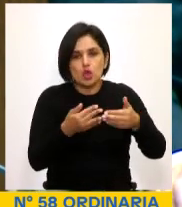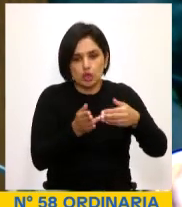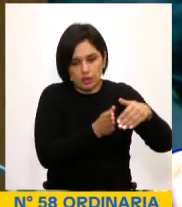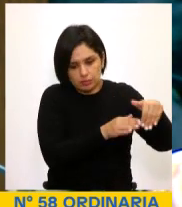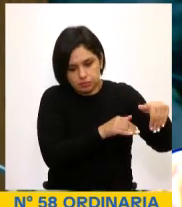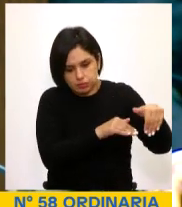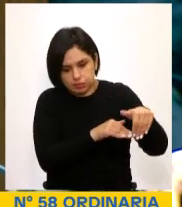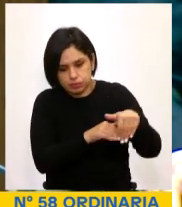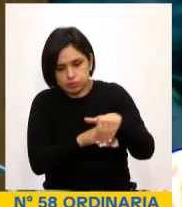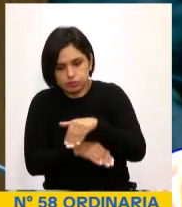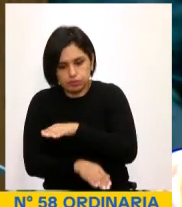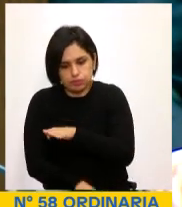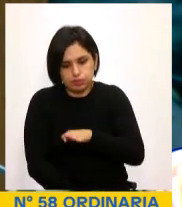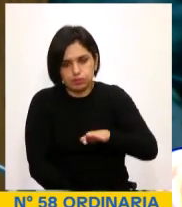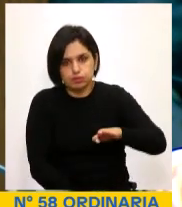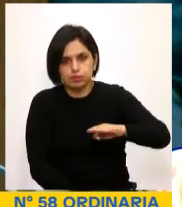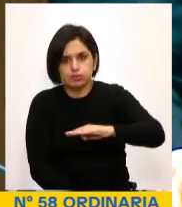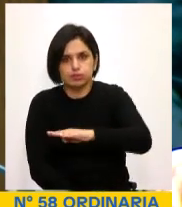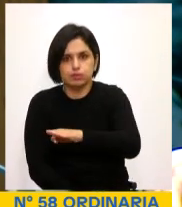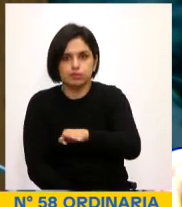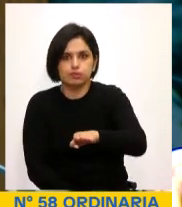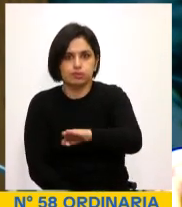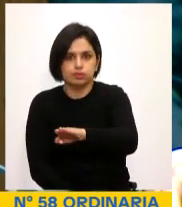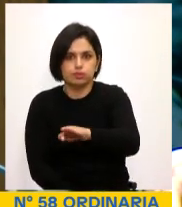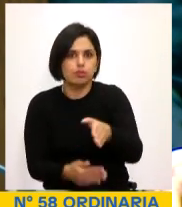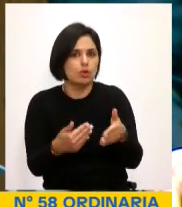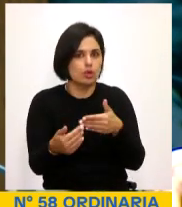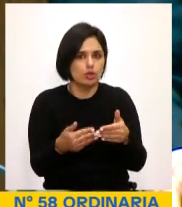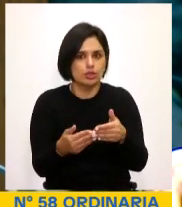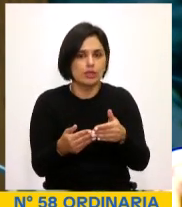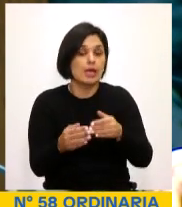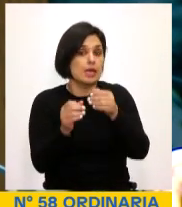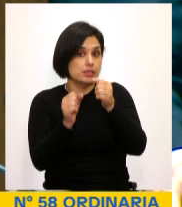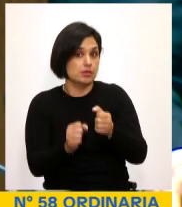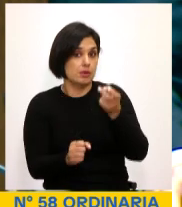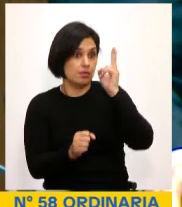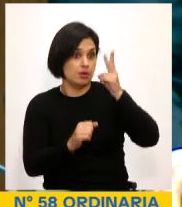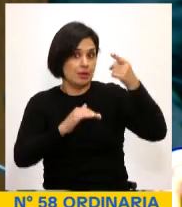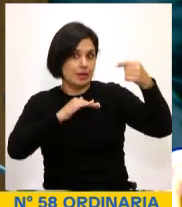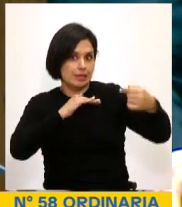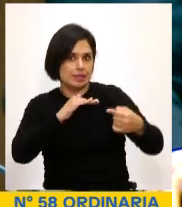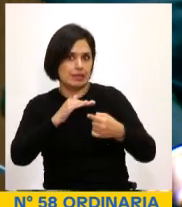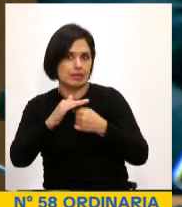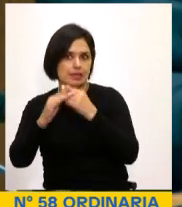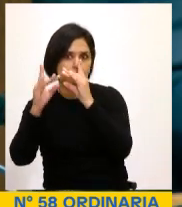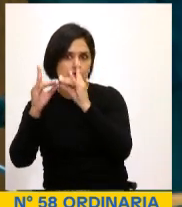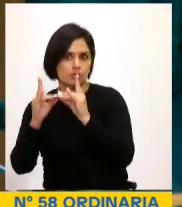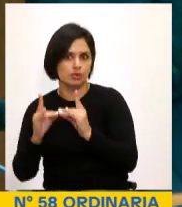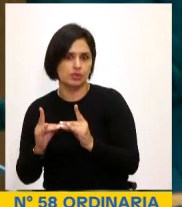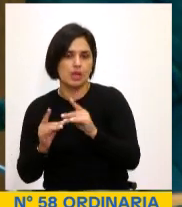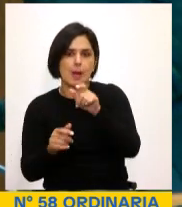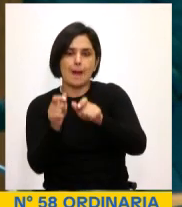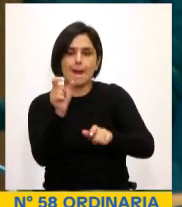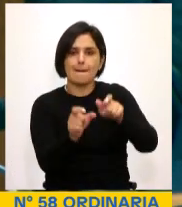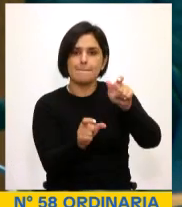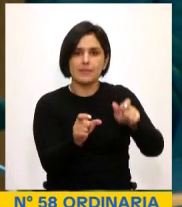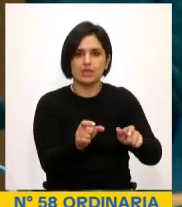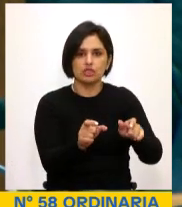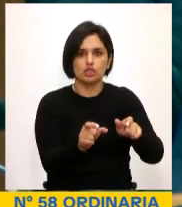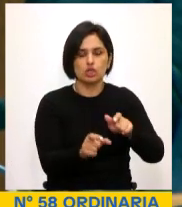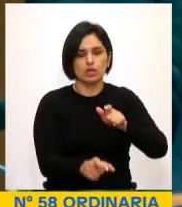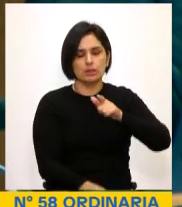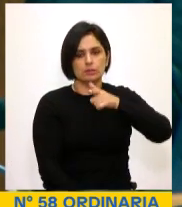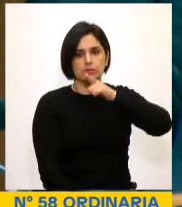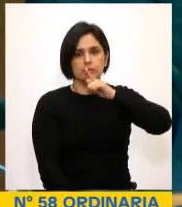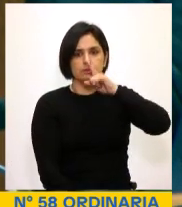tendrá el cortejo fúnebre se podrá impedir el ingreso al lugar de sepultación a las personas que se encuentren bajo